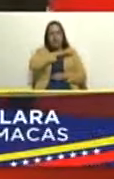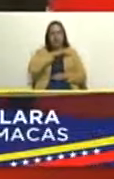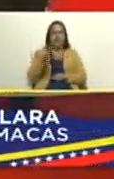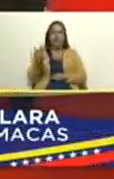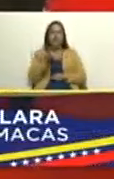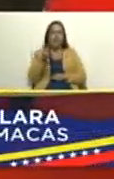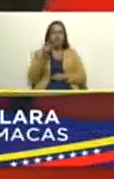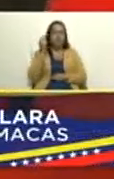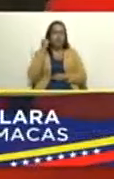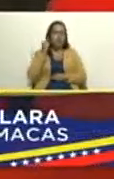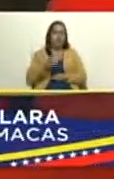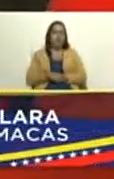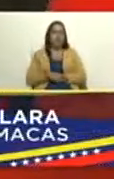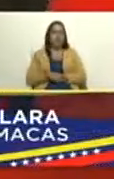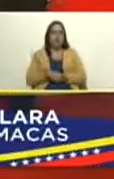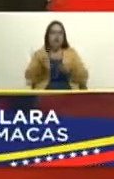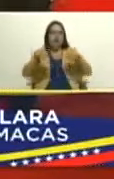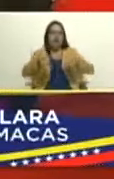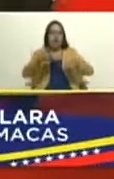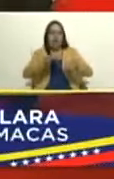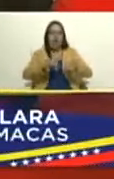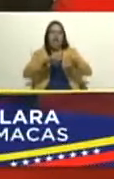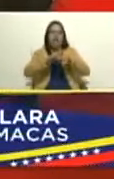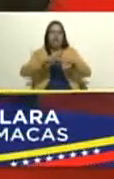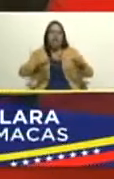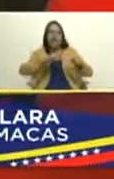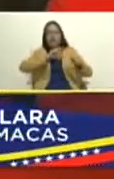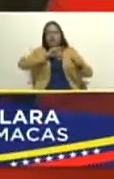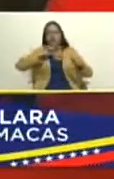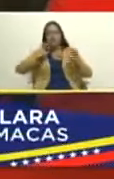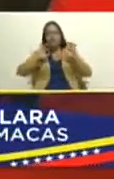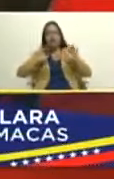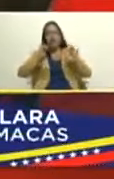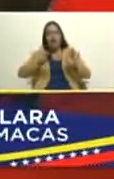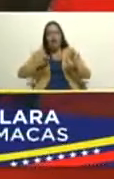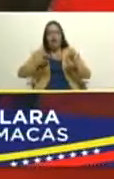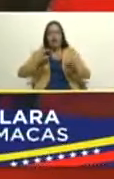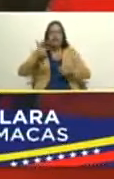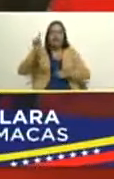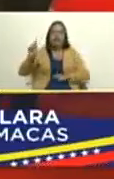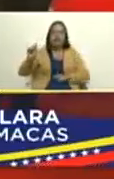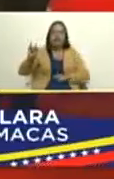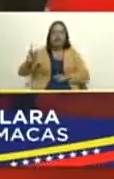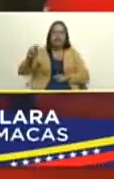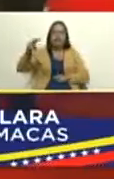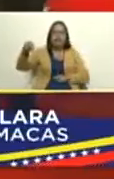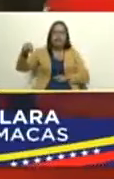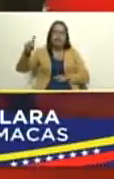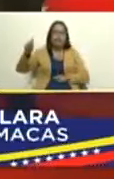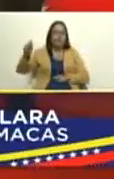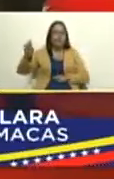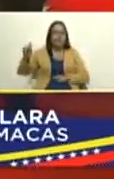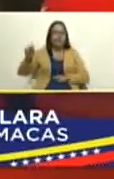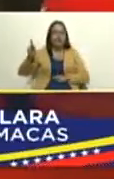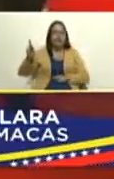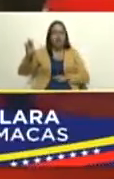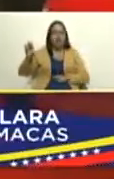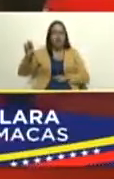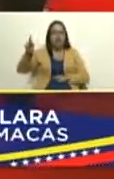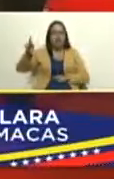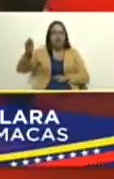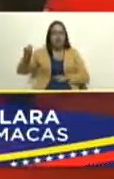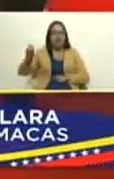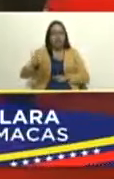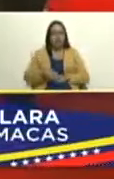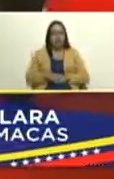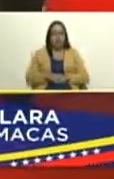Bueno, presidente, estamos aquí desde la tierra sabrosa de Tintorero. Estamos en el municipio Jiménez, en la parroquia